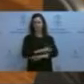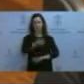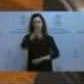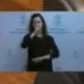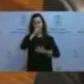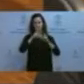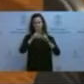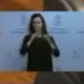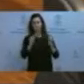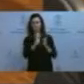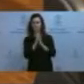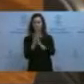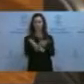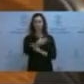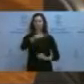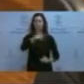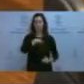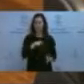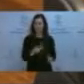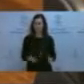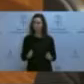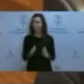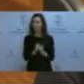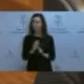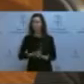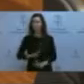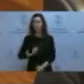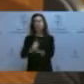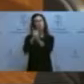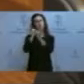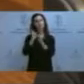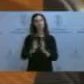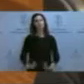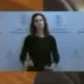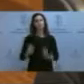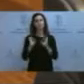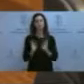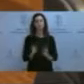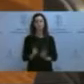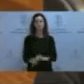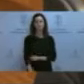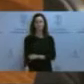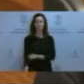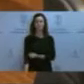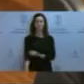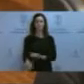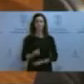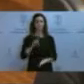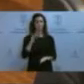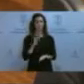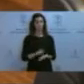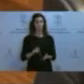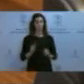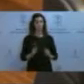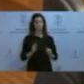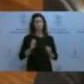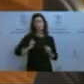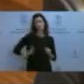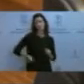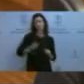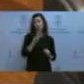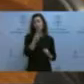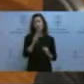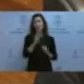a través de su servicio jurídico como acusación particular. El ejercicio de esta acción judicial se decidió por Consejo